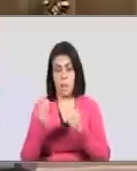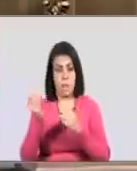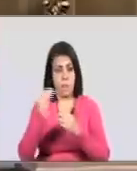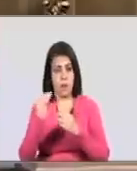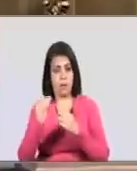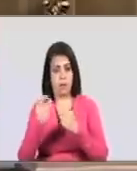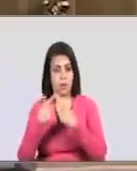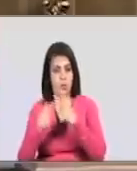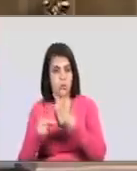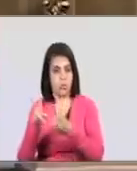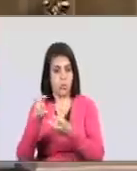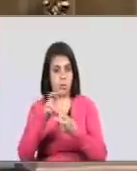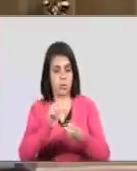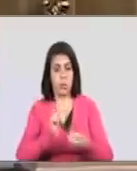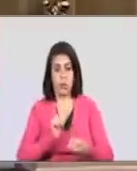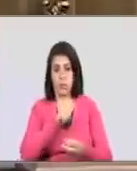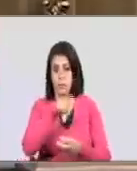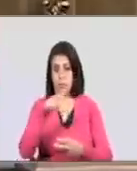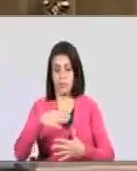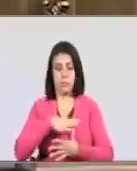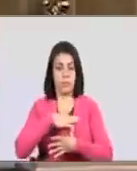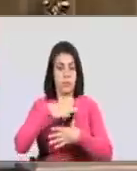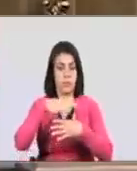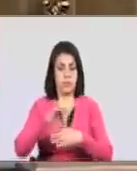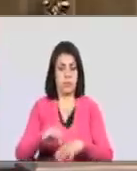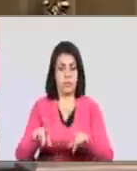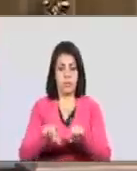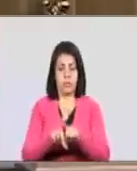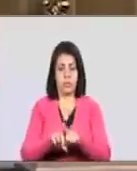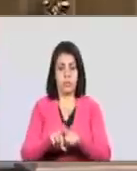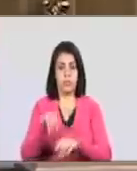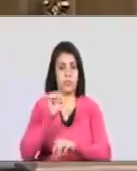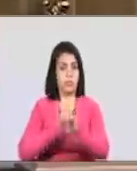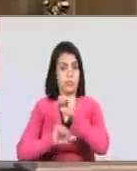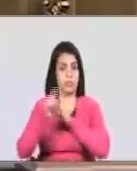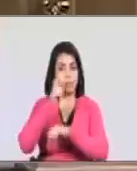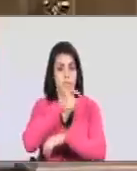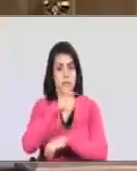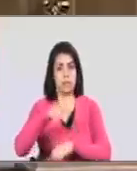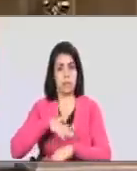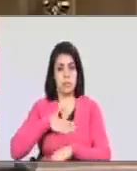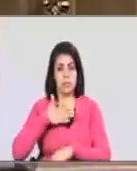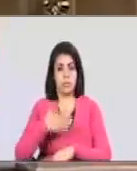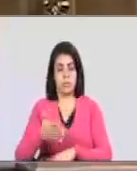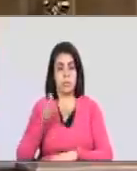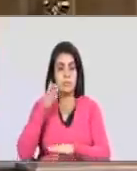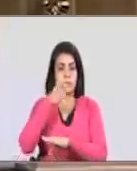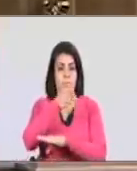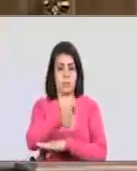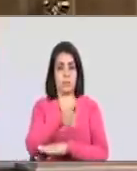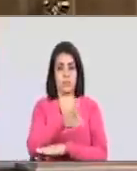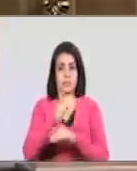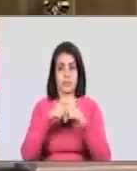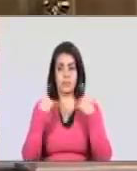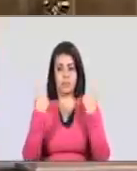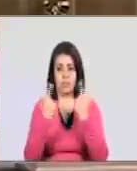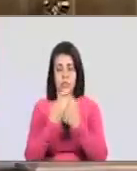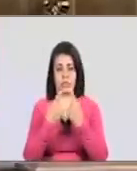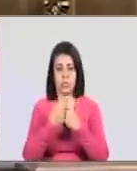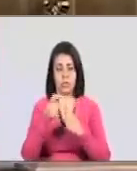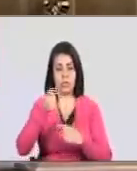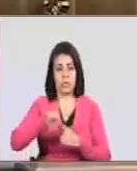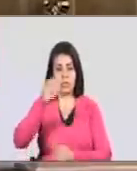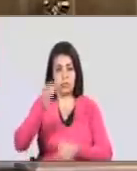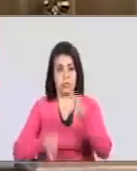estos supuestos, cualquier persona interesada, así como la Defensoría del Pueblo, podrá acudir a la Sala Constitucional